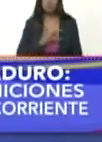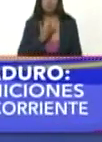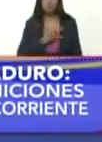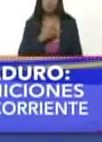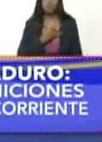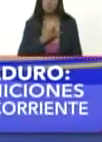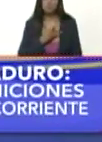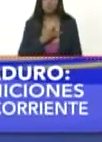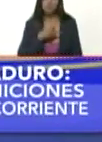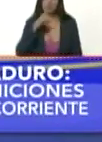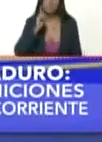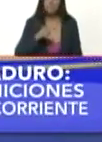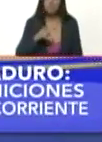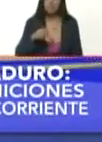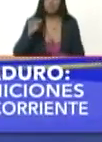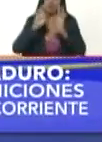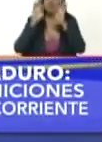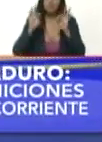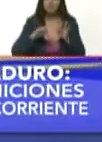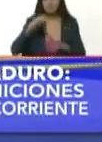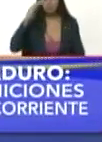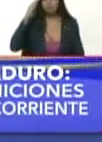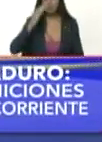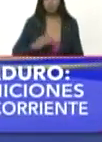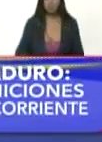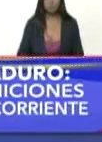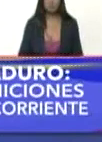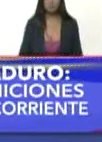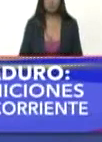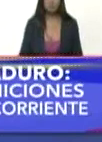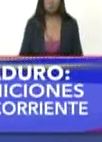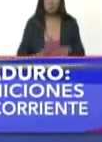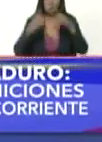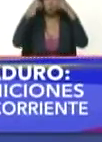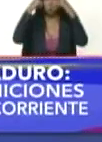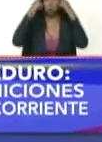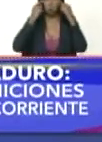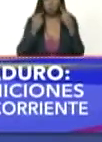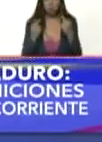universitario de formación profesional,